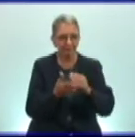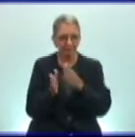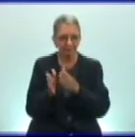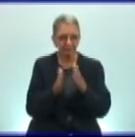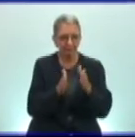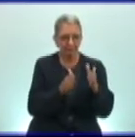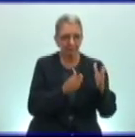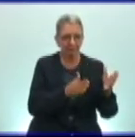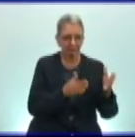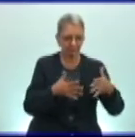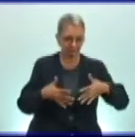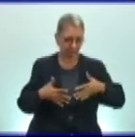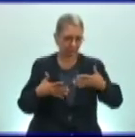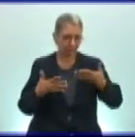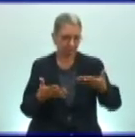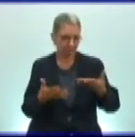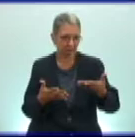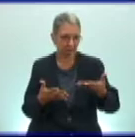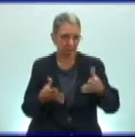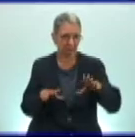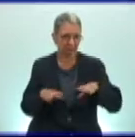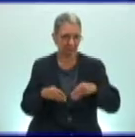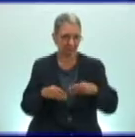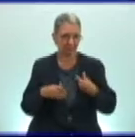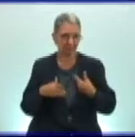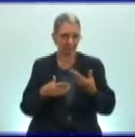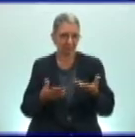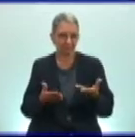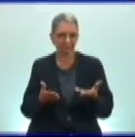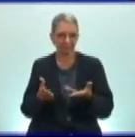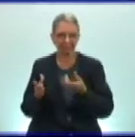ustedes mismos y asumir estos contenidos.